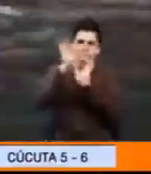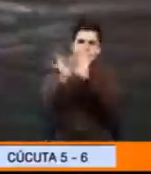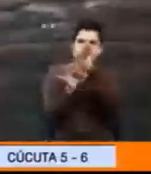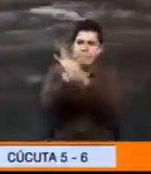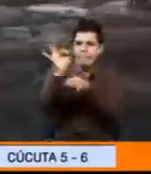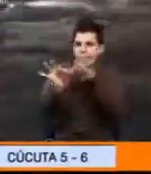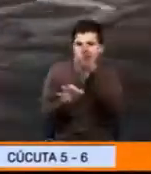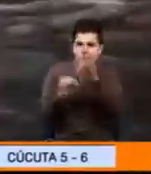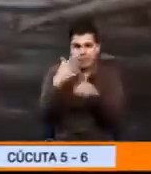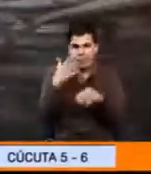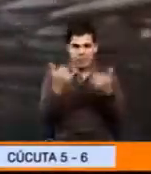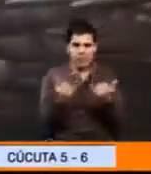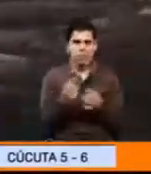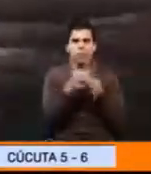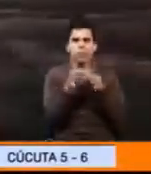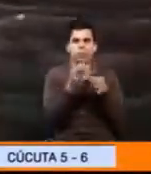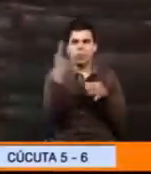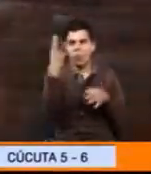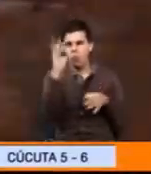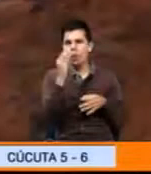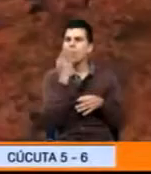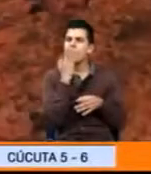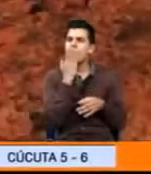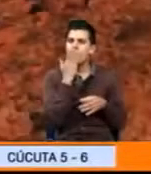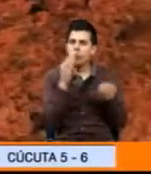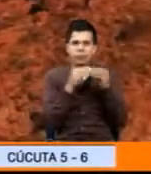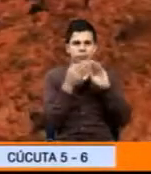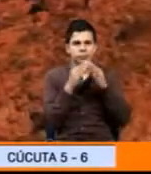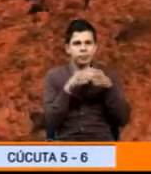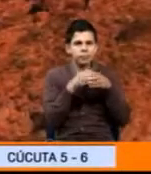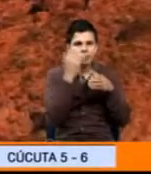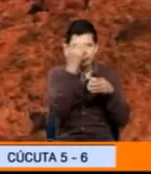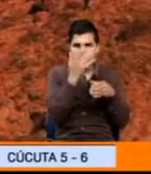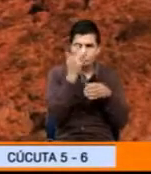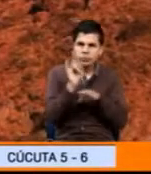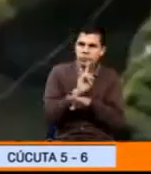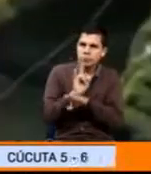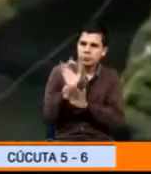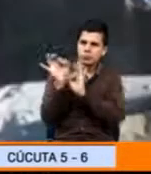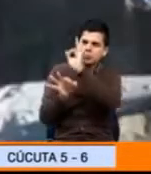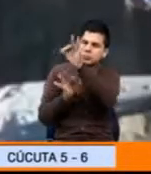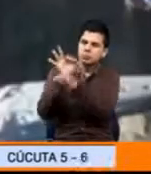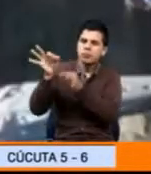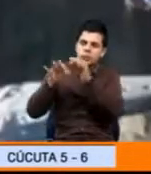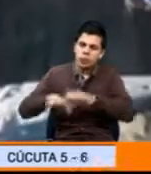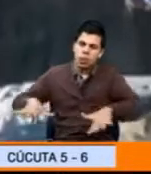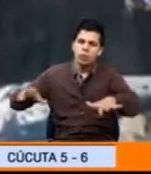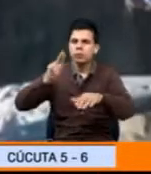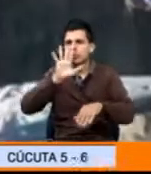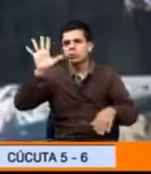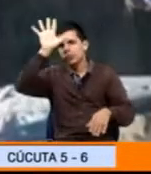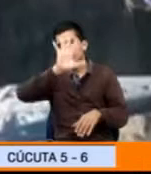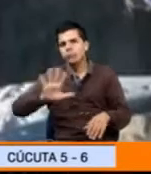sistema. Al menos 40 pueblos indígenas y decenas de comunidades negras utilizan áreas protegidas por los parques nacionales